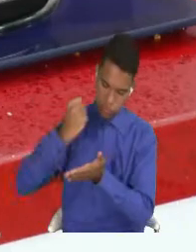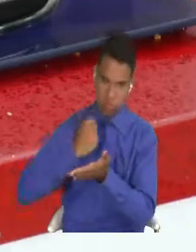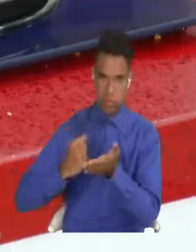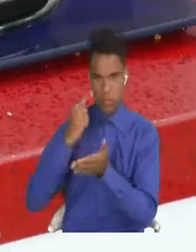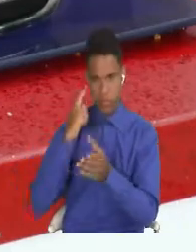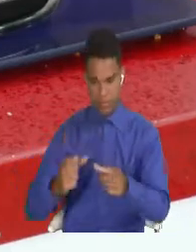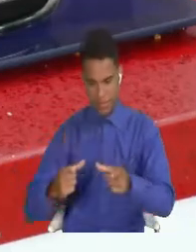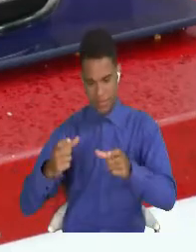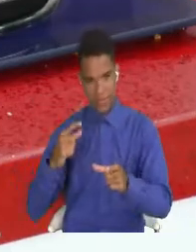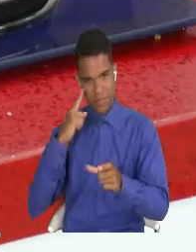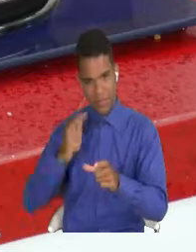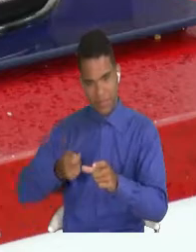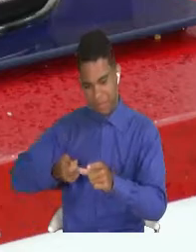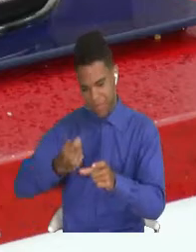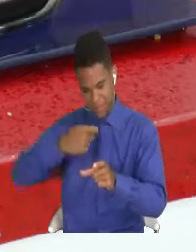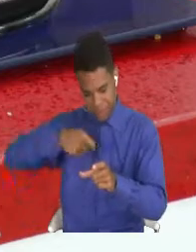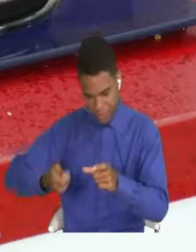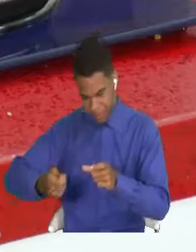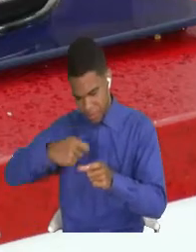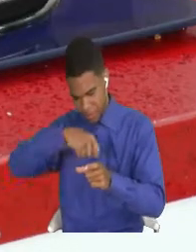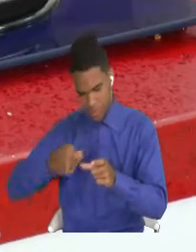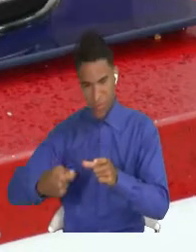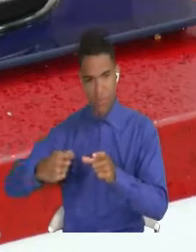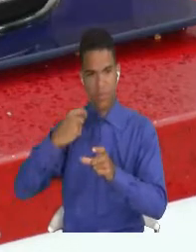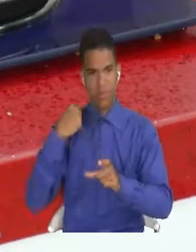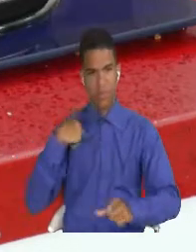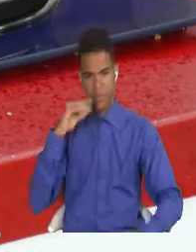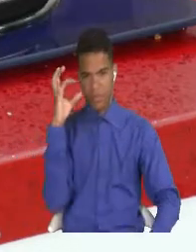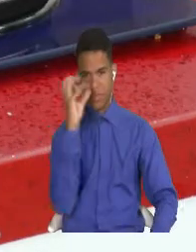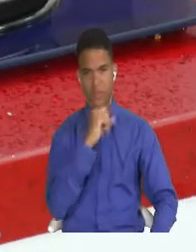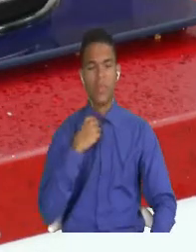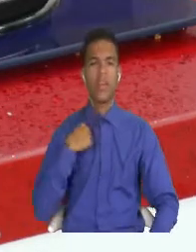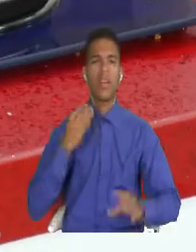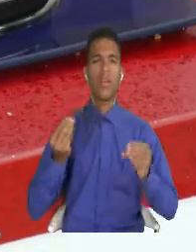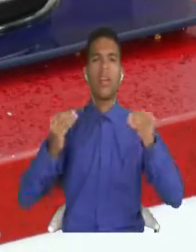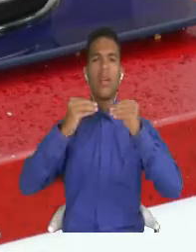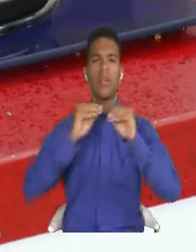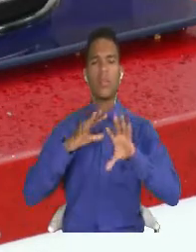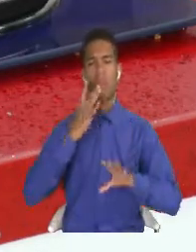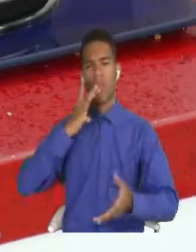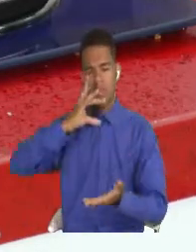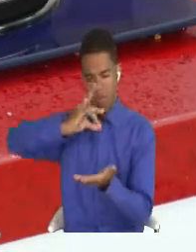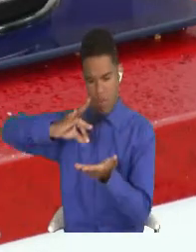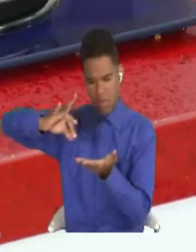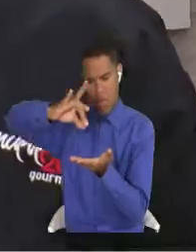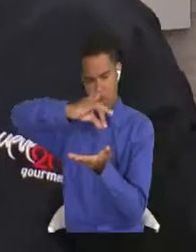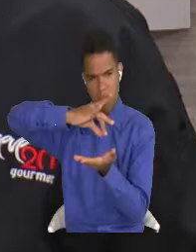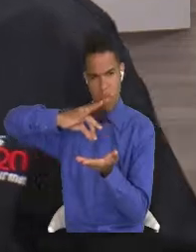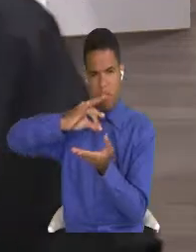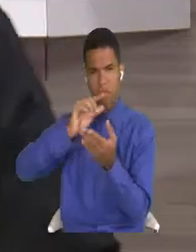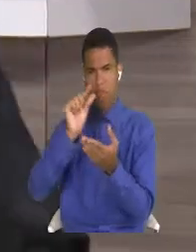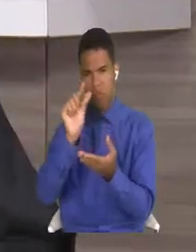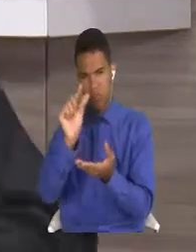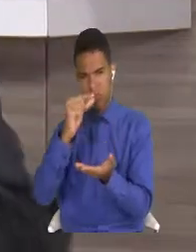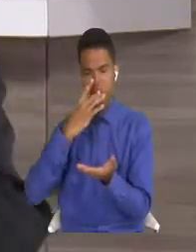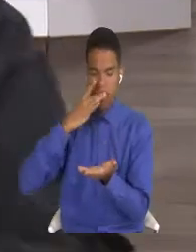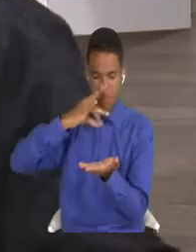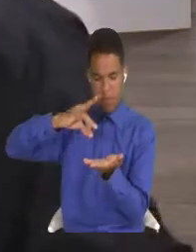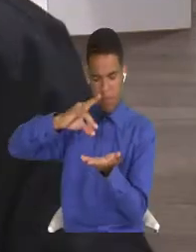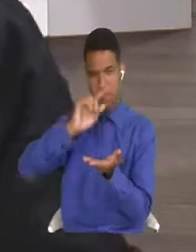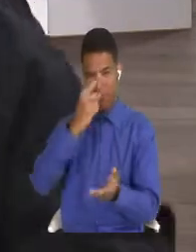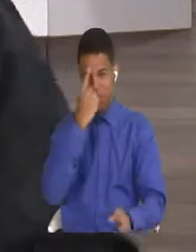la van a ver cómo queda. Ajá. Aquí le puedo agregar un toquecillo de sal también. Igual recordemos que la tocineta